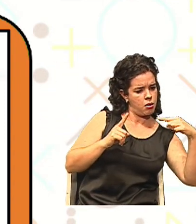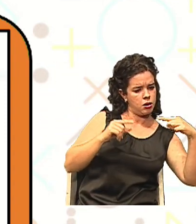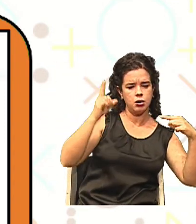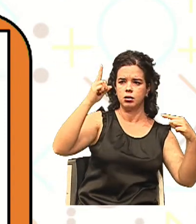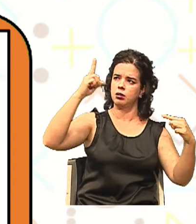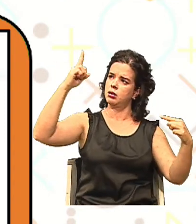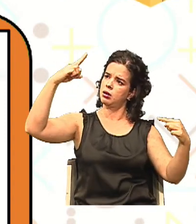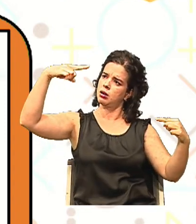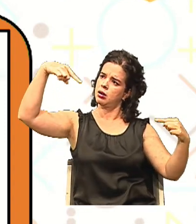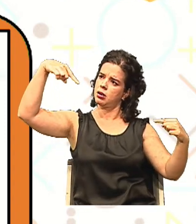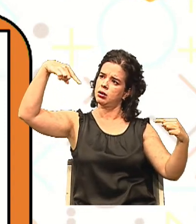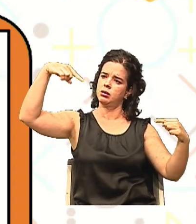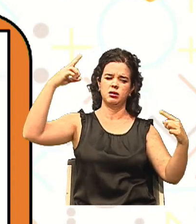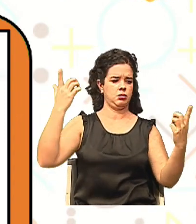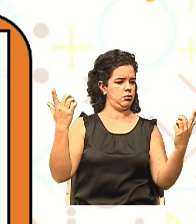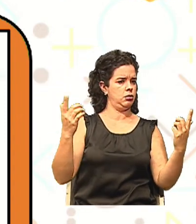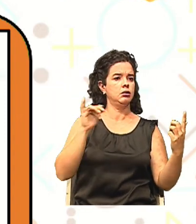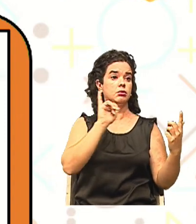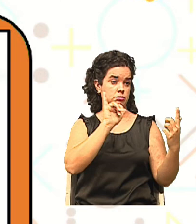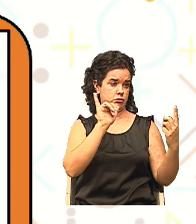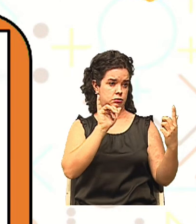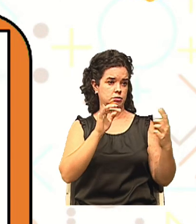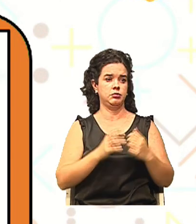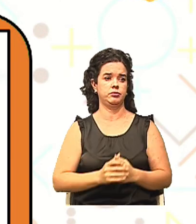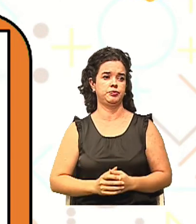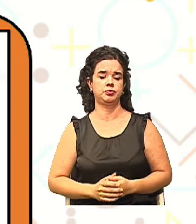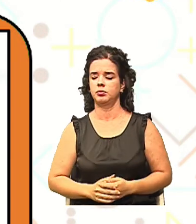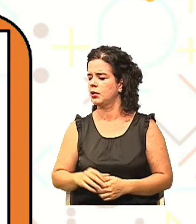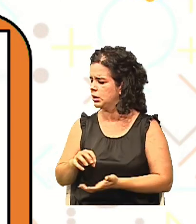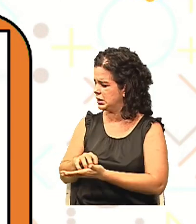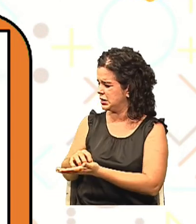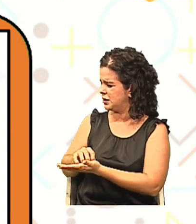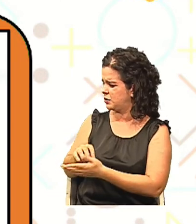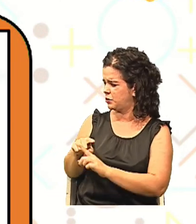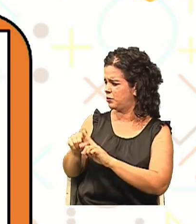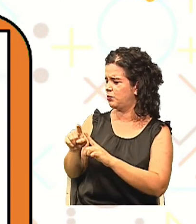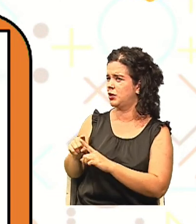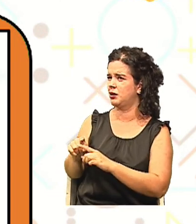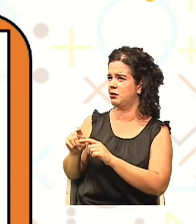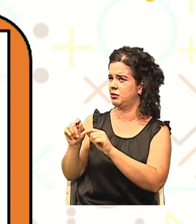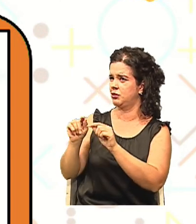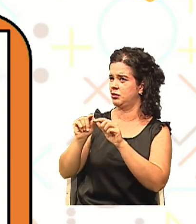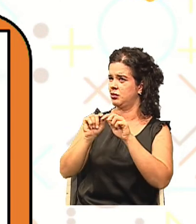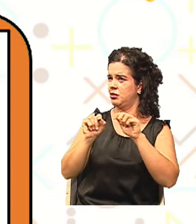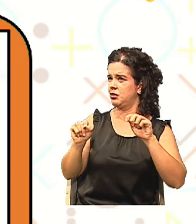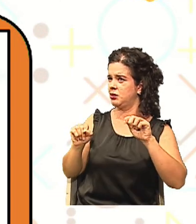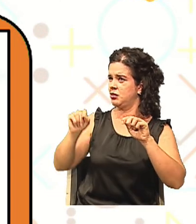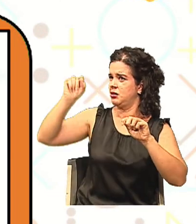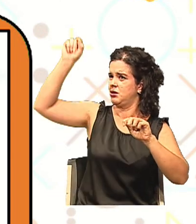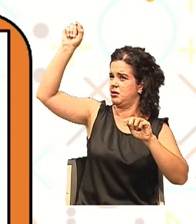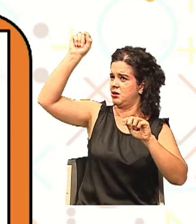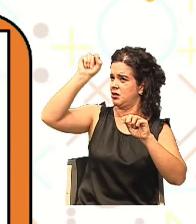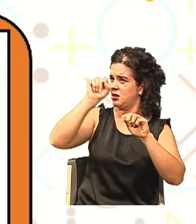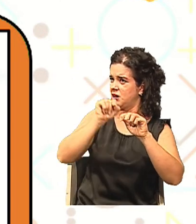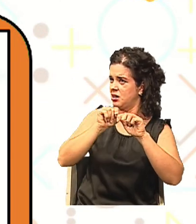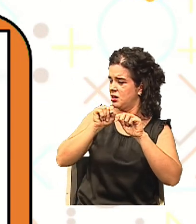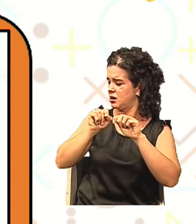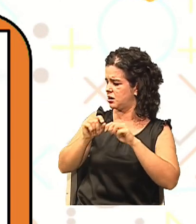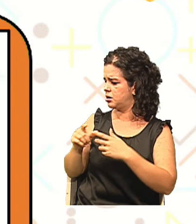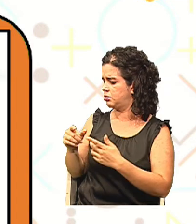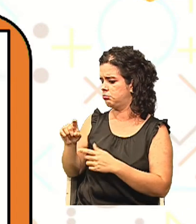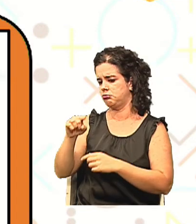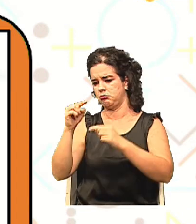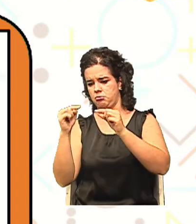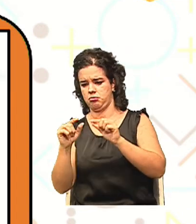Profe, pero yo aquí tengo una duda. Dime cuál es. Yo veo que hay en el triángulo grande un 36 y en el Ajá. otro también.